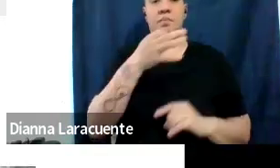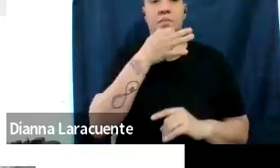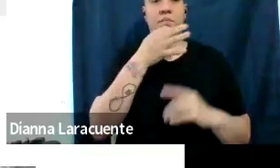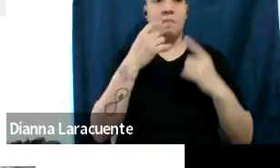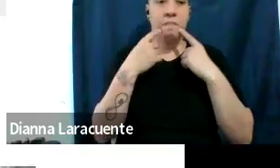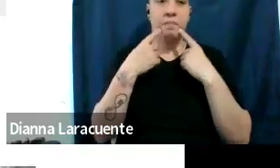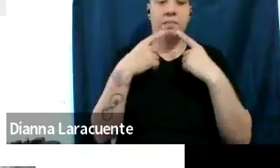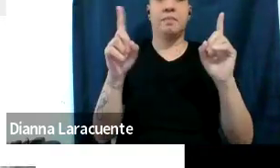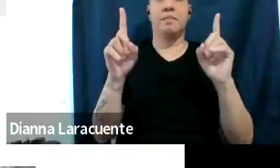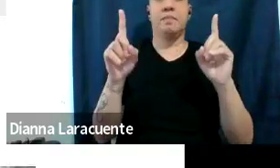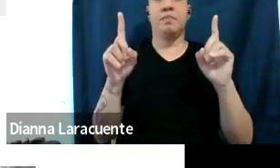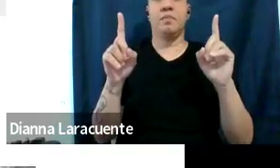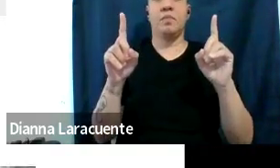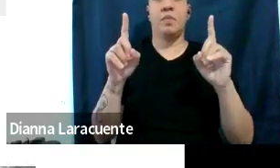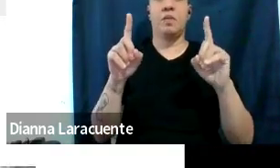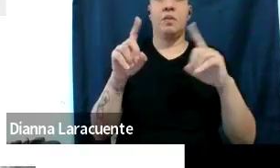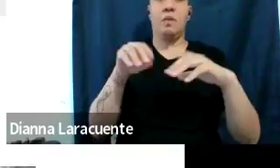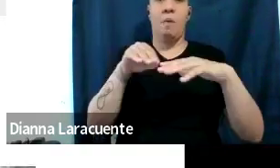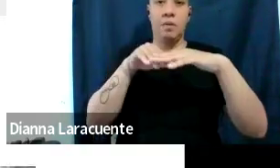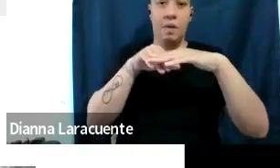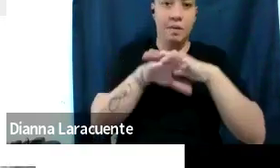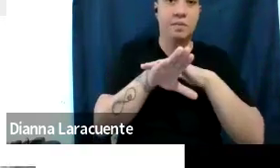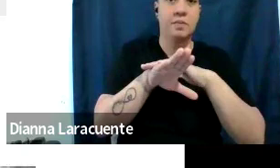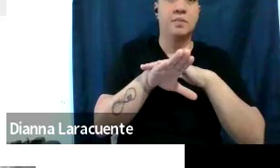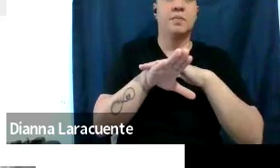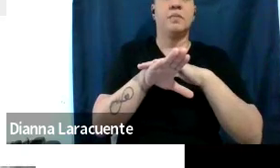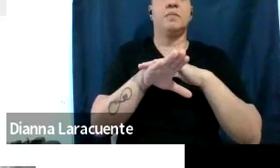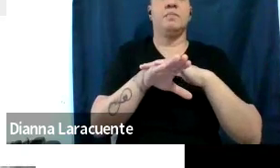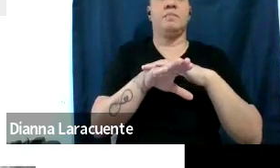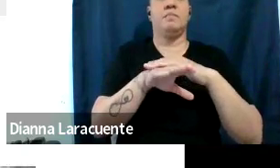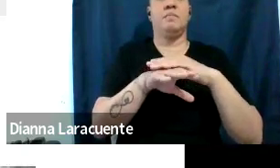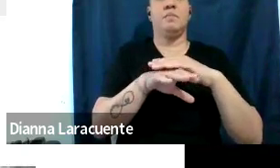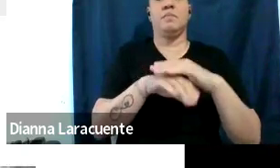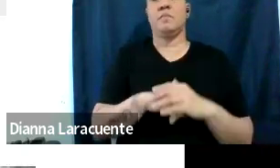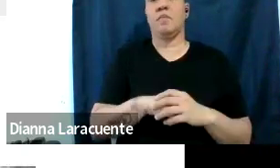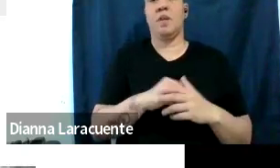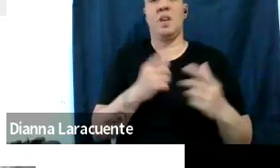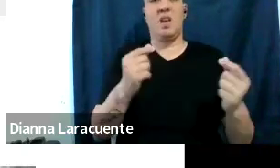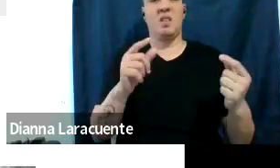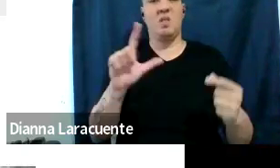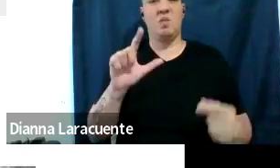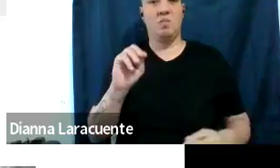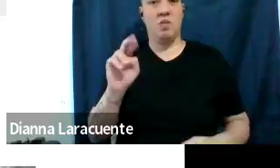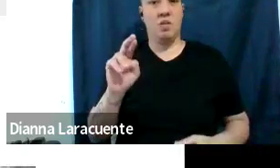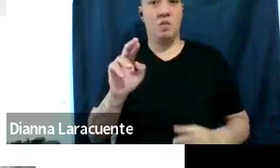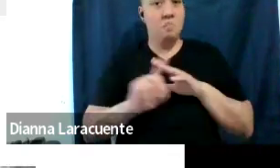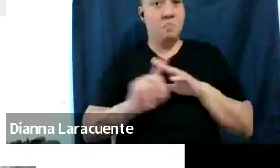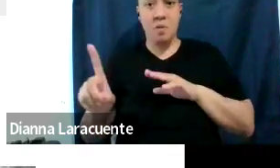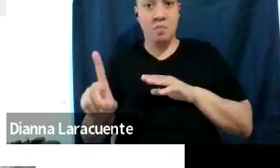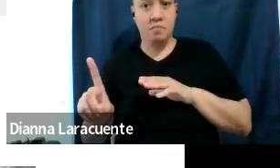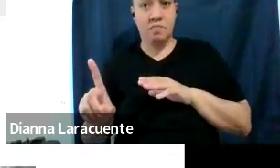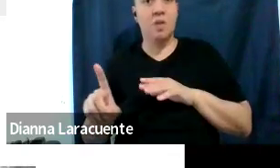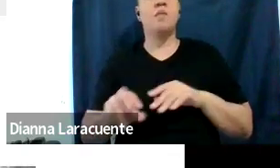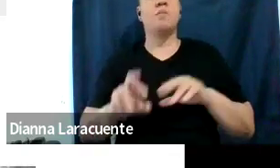anuncian la invasión. ¿Y qué hace Muñoz Rivera? No, él no se huye. Él se enlista en